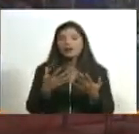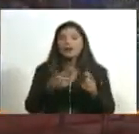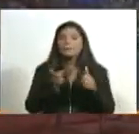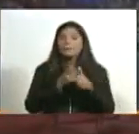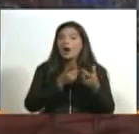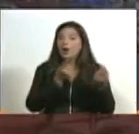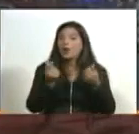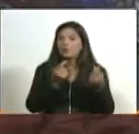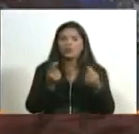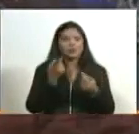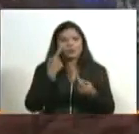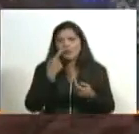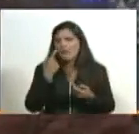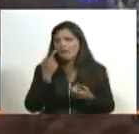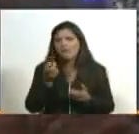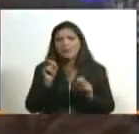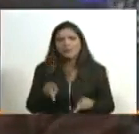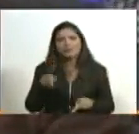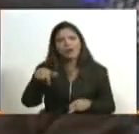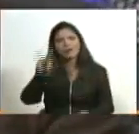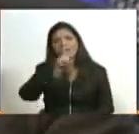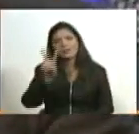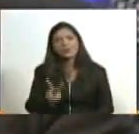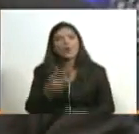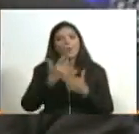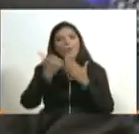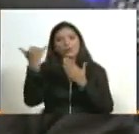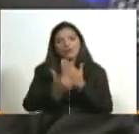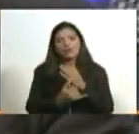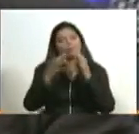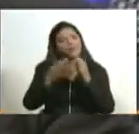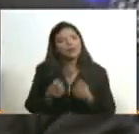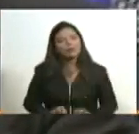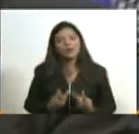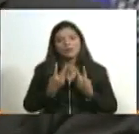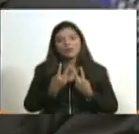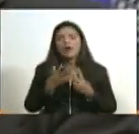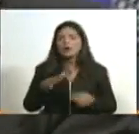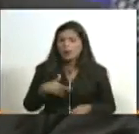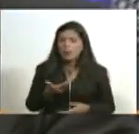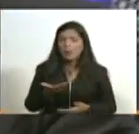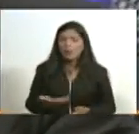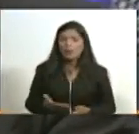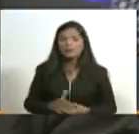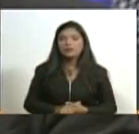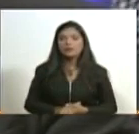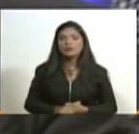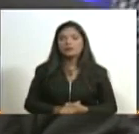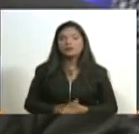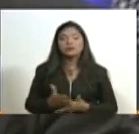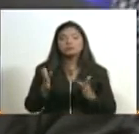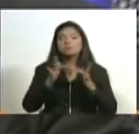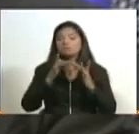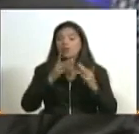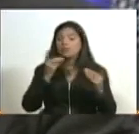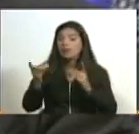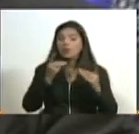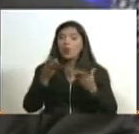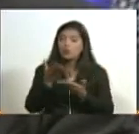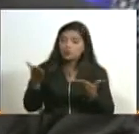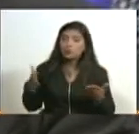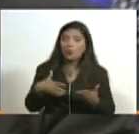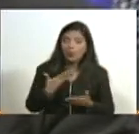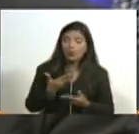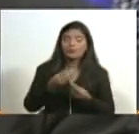ven posibilidades en Venezuela de un proyecto de vida. ¿Qué puentes, qué canales de diálogo usted